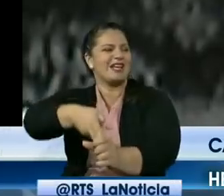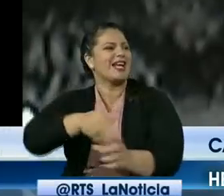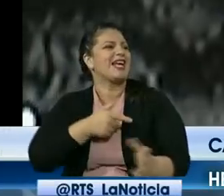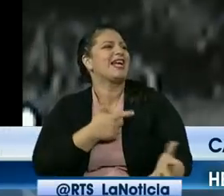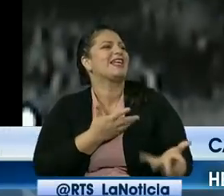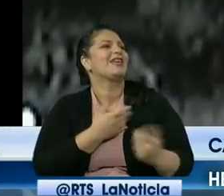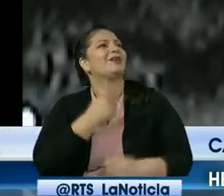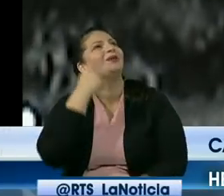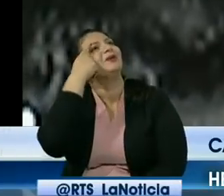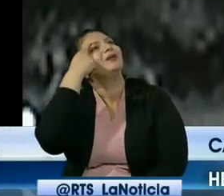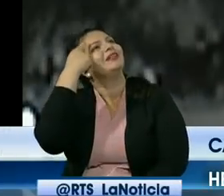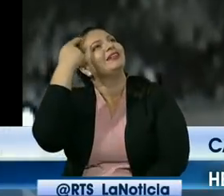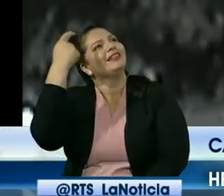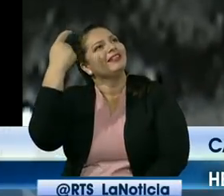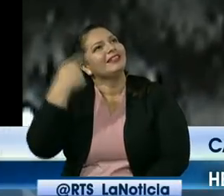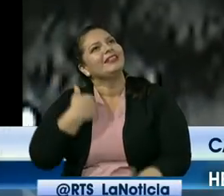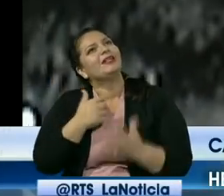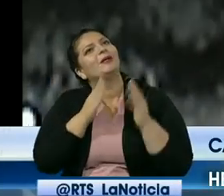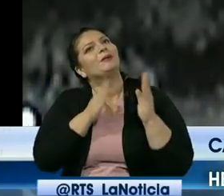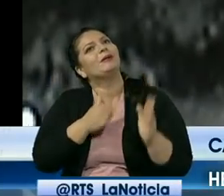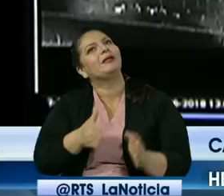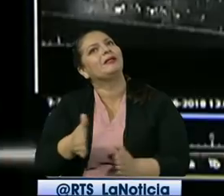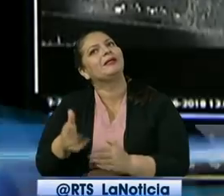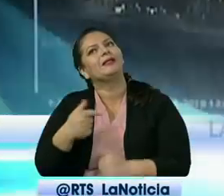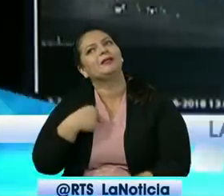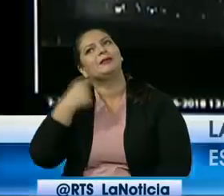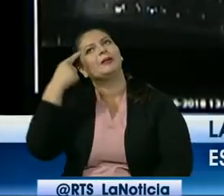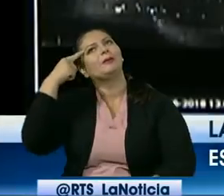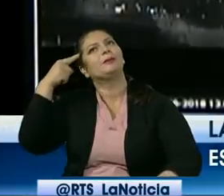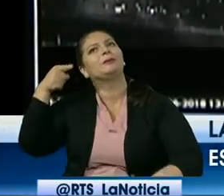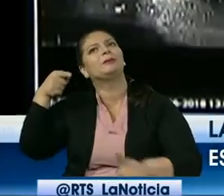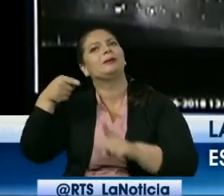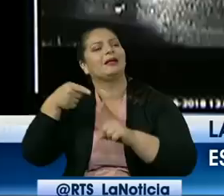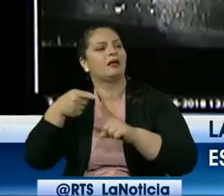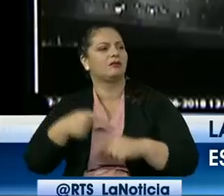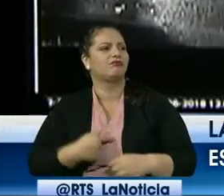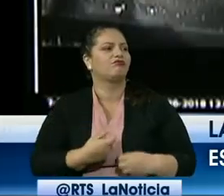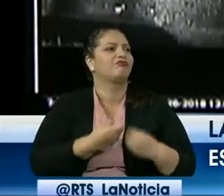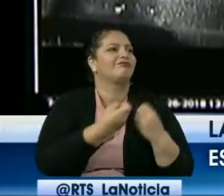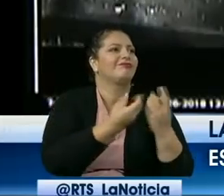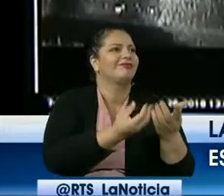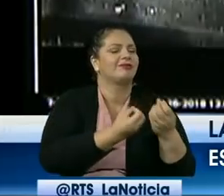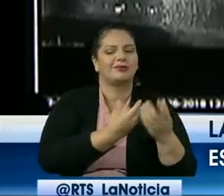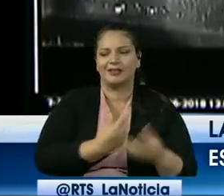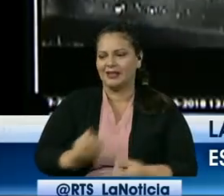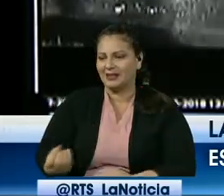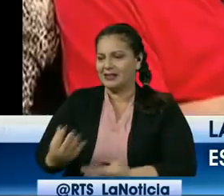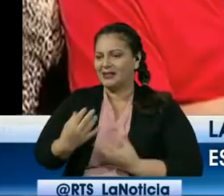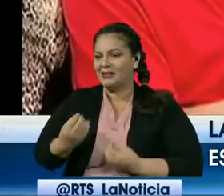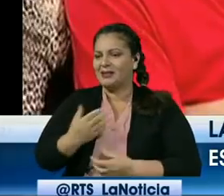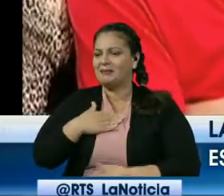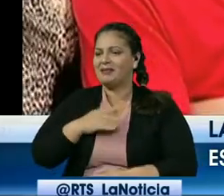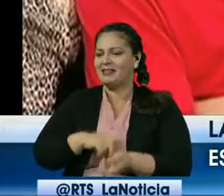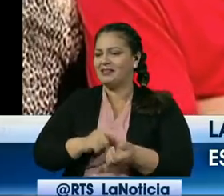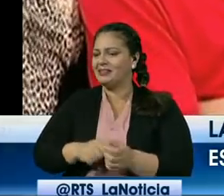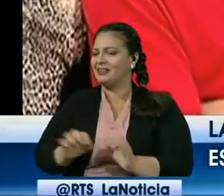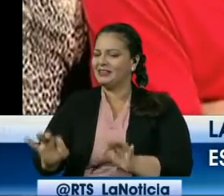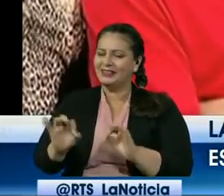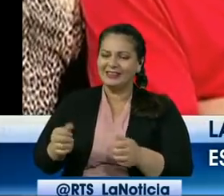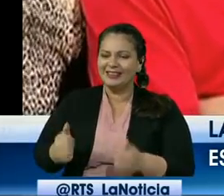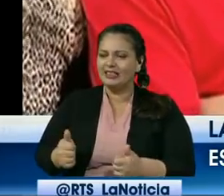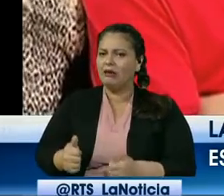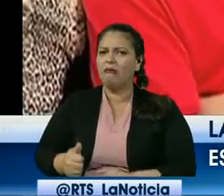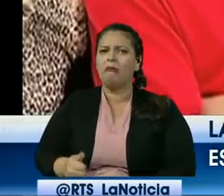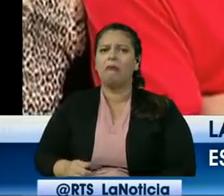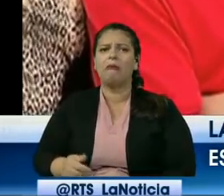hubo una tercera persona, es decir, otra víctima, que afortunadamente logró sobrevivir. Ellos conversaron con la madre de aquel joven, que aseguró